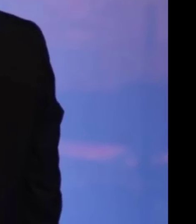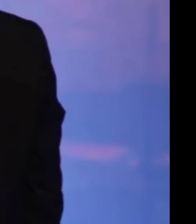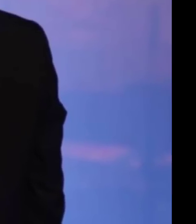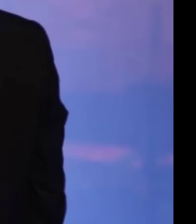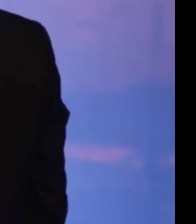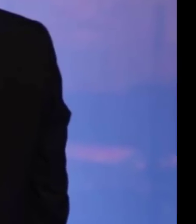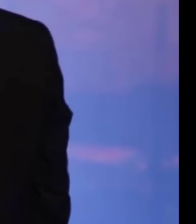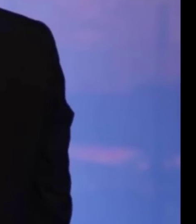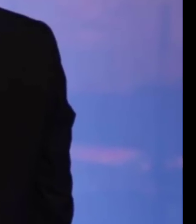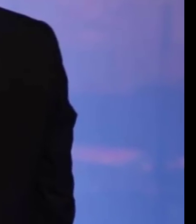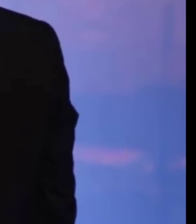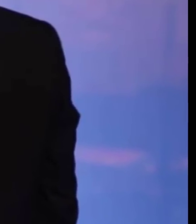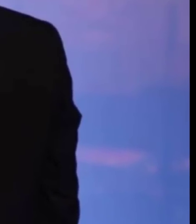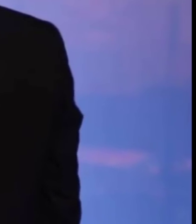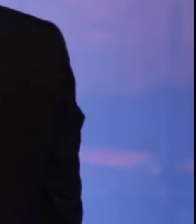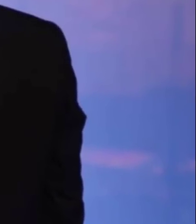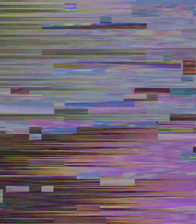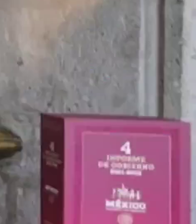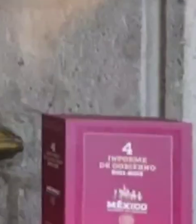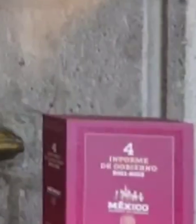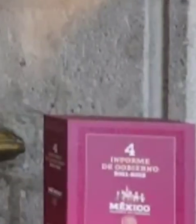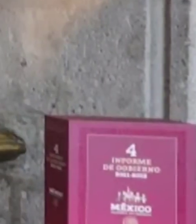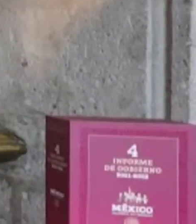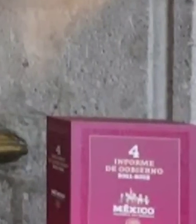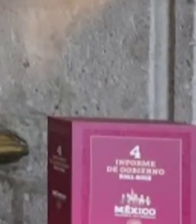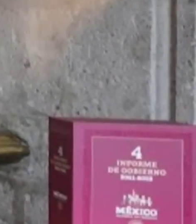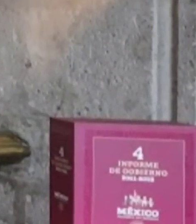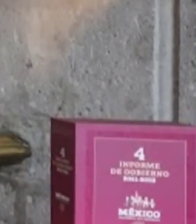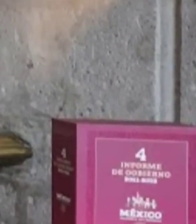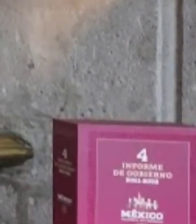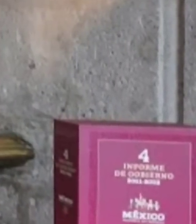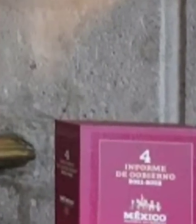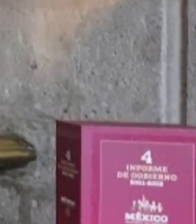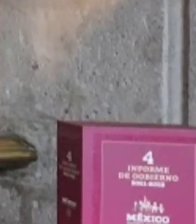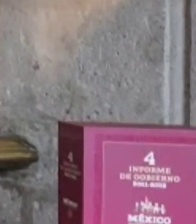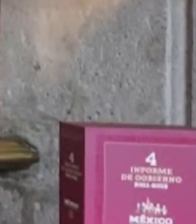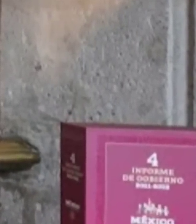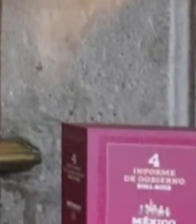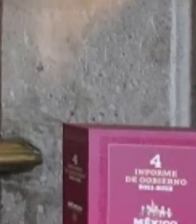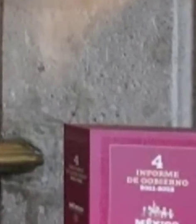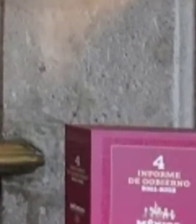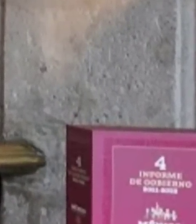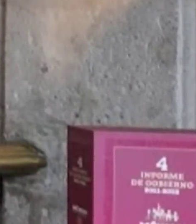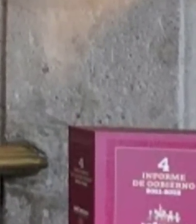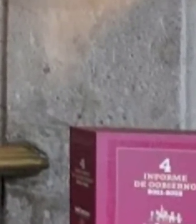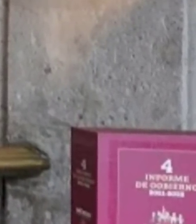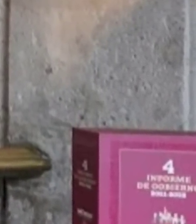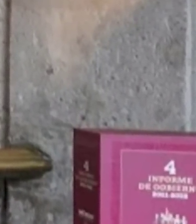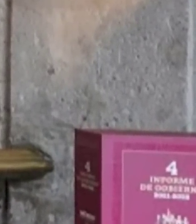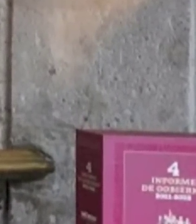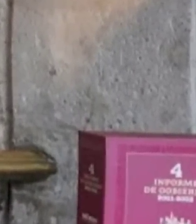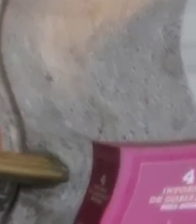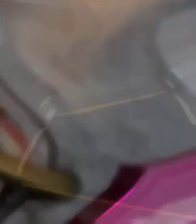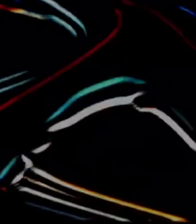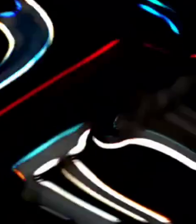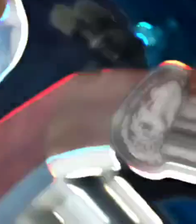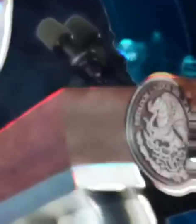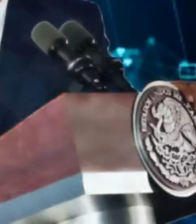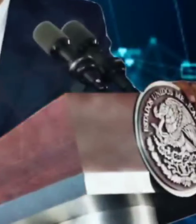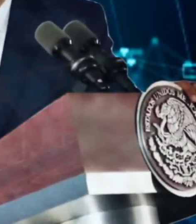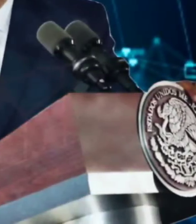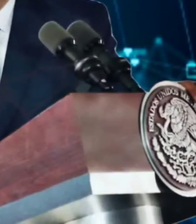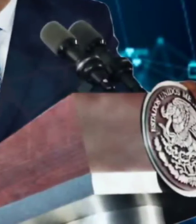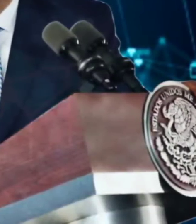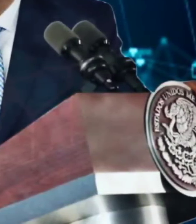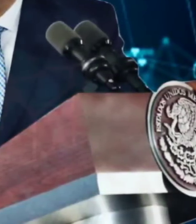presidente López Obrador Busca soluciones y no excusas y día a día va llevando a México Arriba de